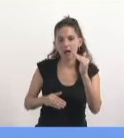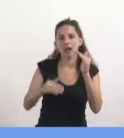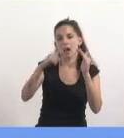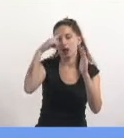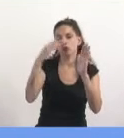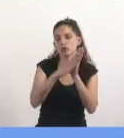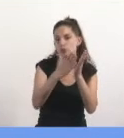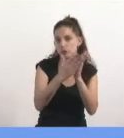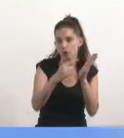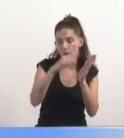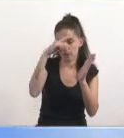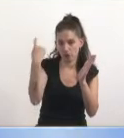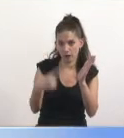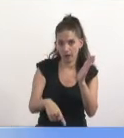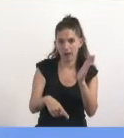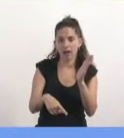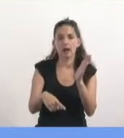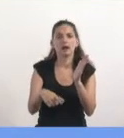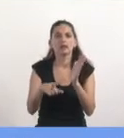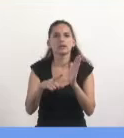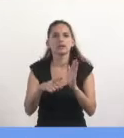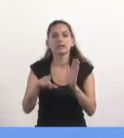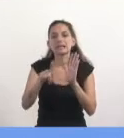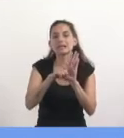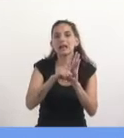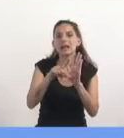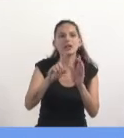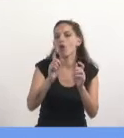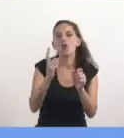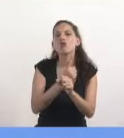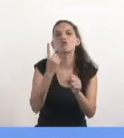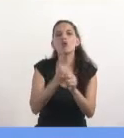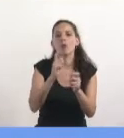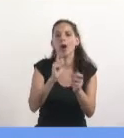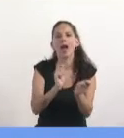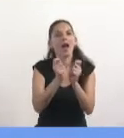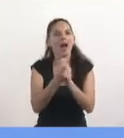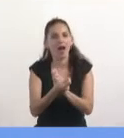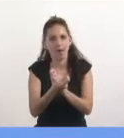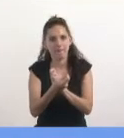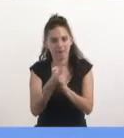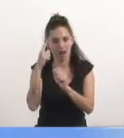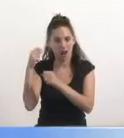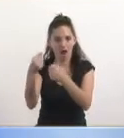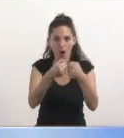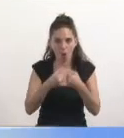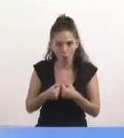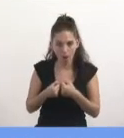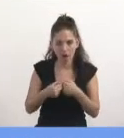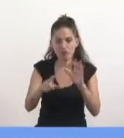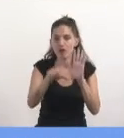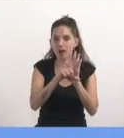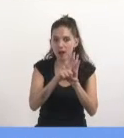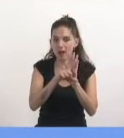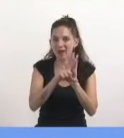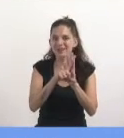pero superior al resto de las leyes normales, porque además esta ley no puede ser modificada unilateralmente ese convenio, sino que justamente es una lo ley más